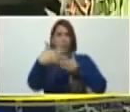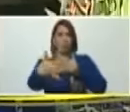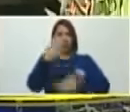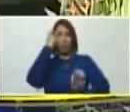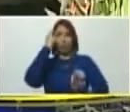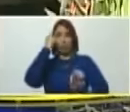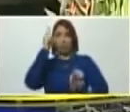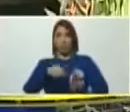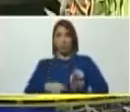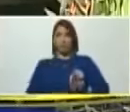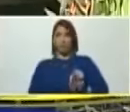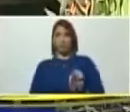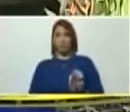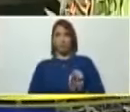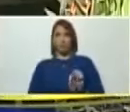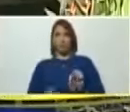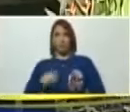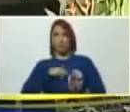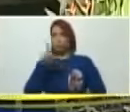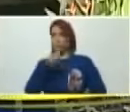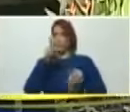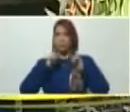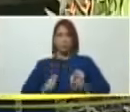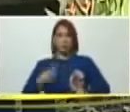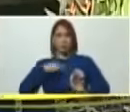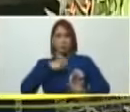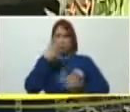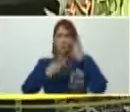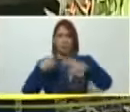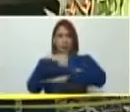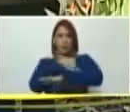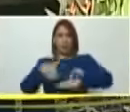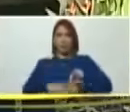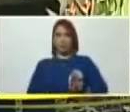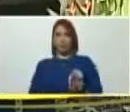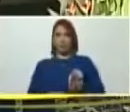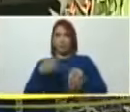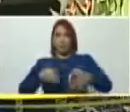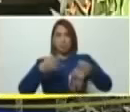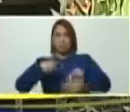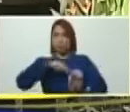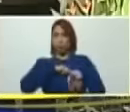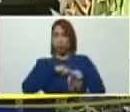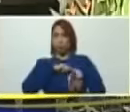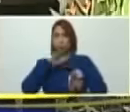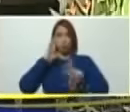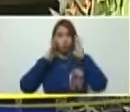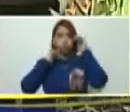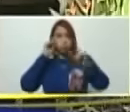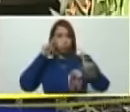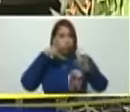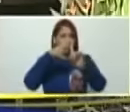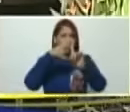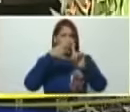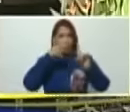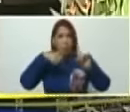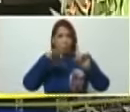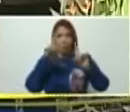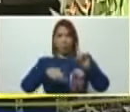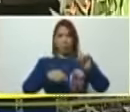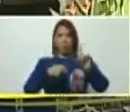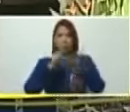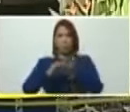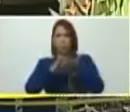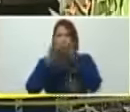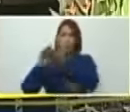comandante, y nosotros no descansaremos, estaremos en la calle, pues, como siempre hemos estado atendiendo al pueblo con el mapa de